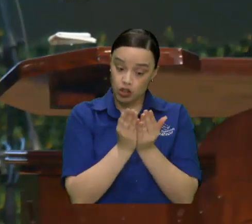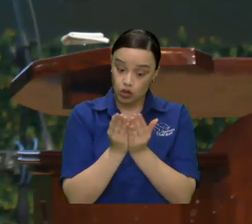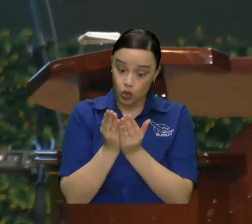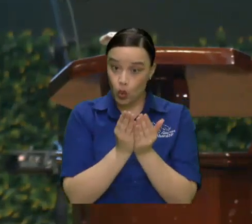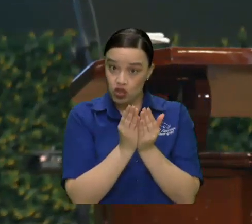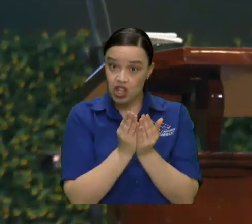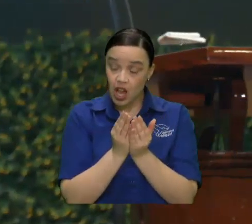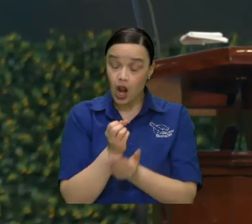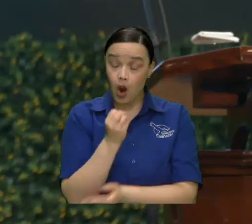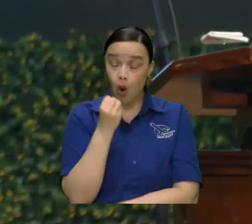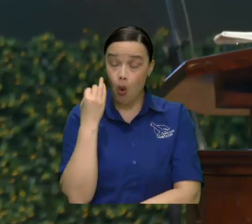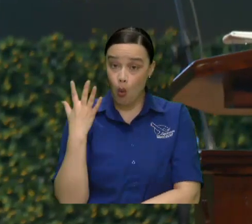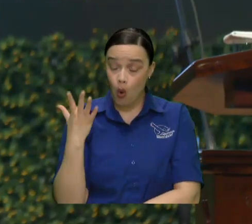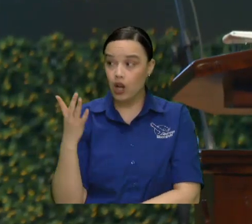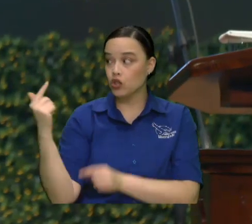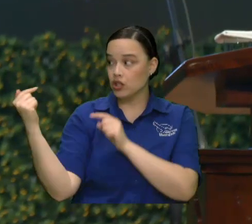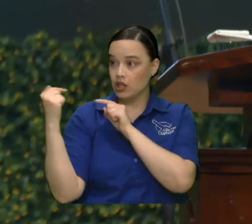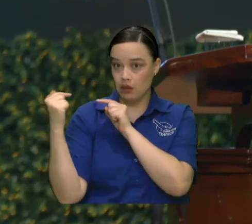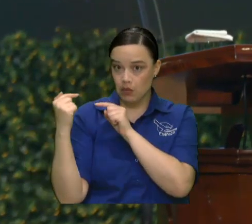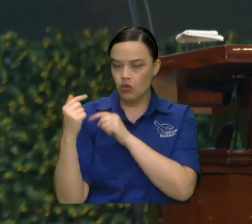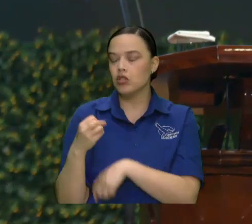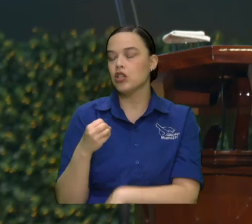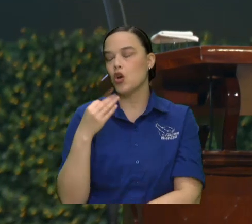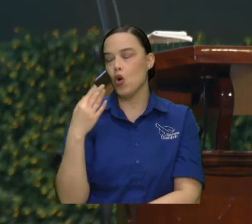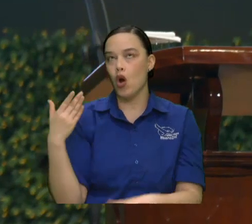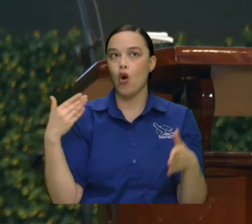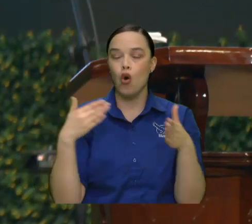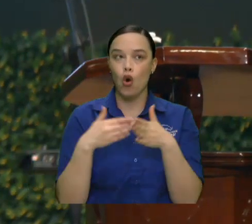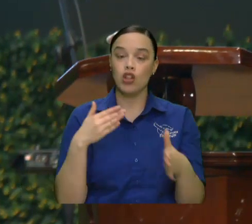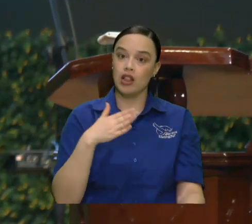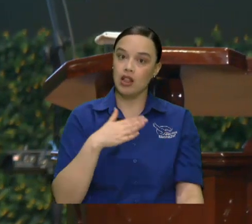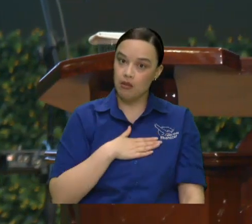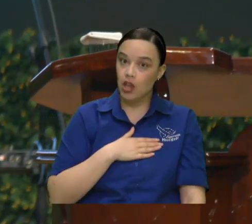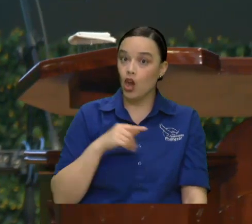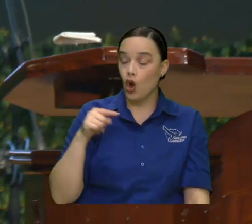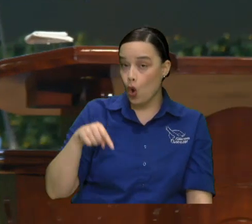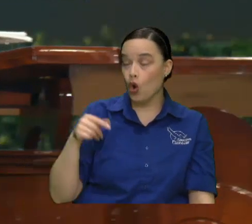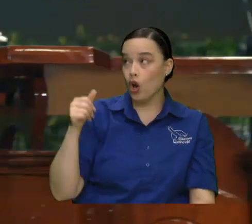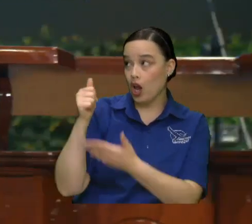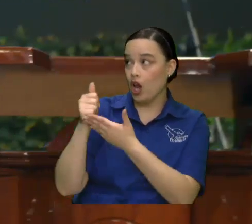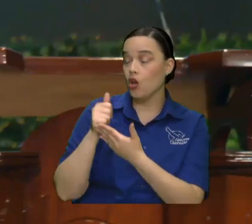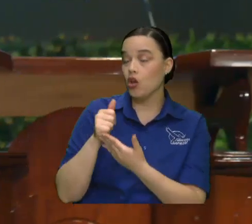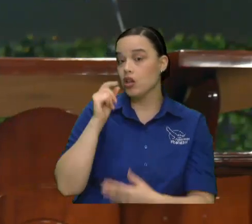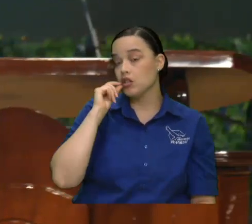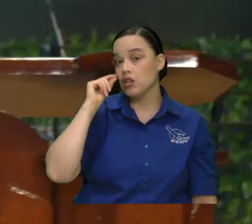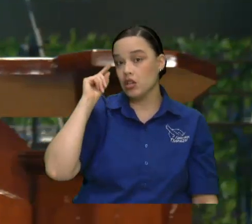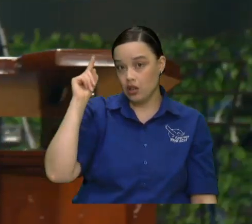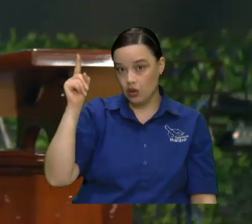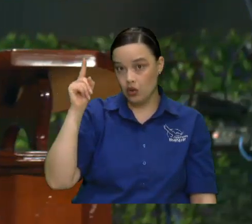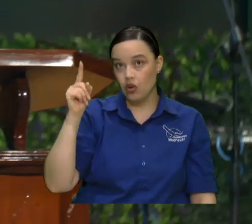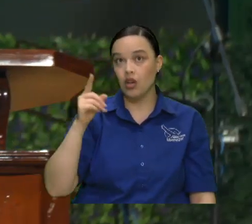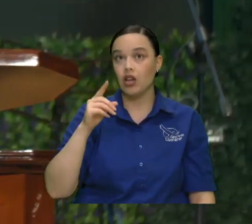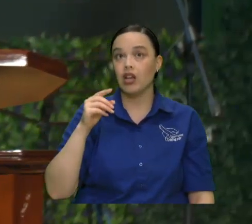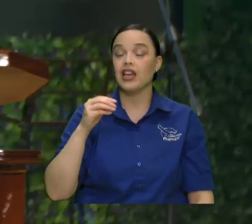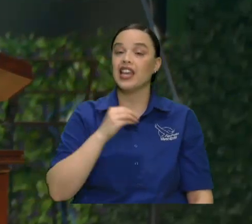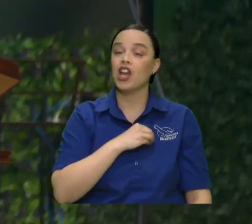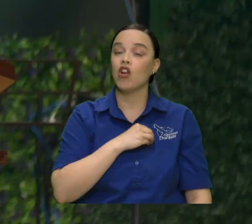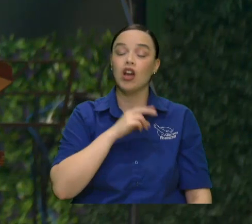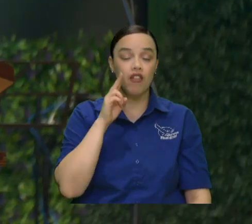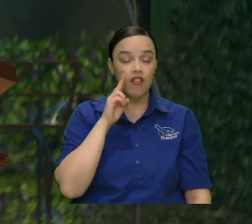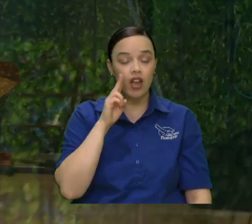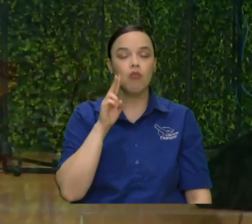enemigos hay y ver cuántos de ellos van a ir contra mí hoy con la ayuda del señor yo quiero que veamos tres